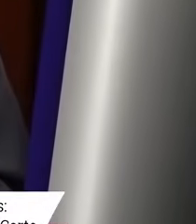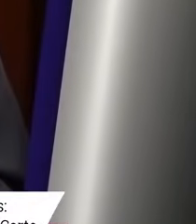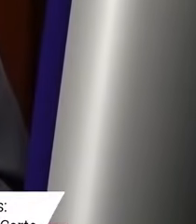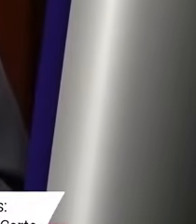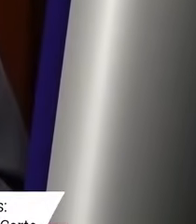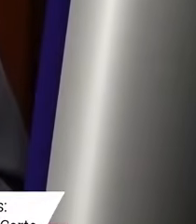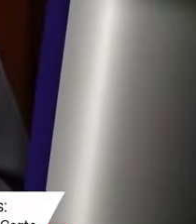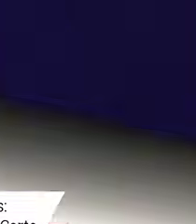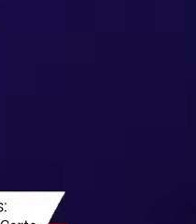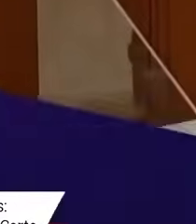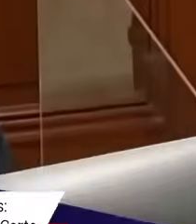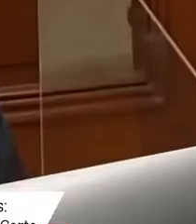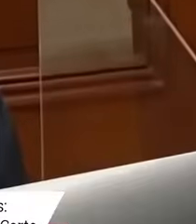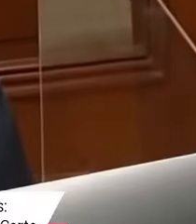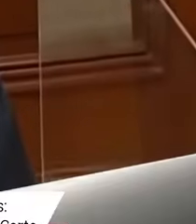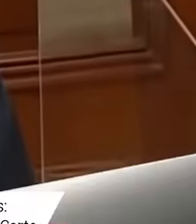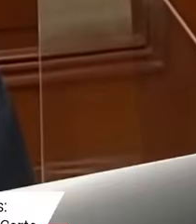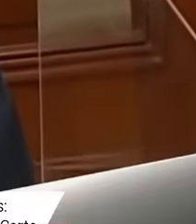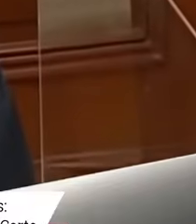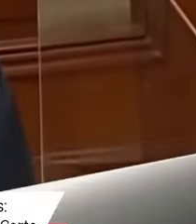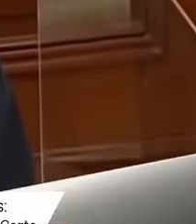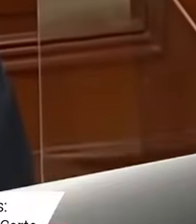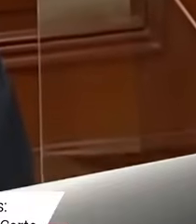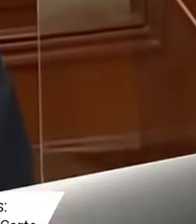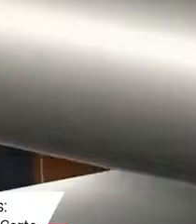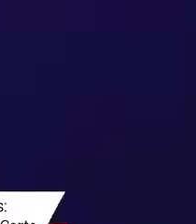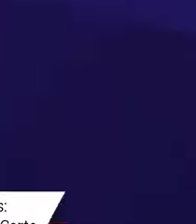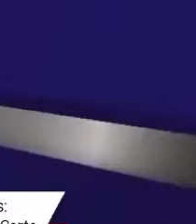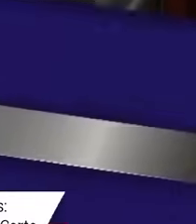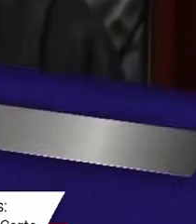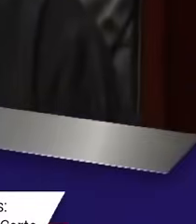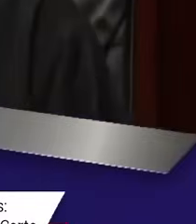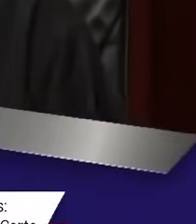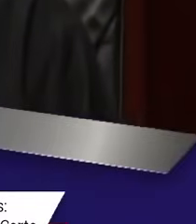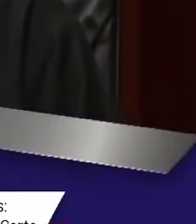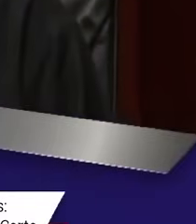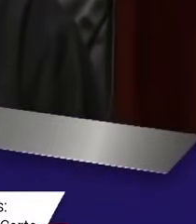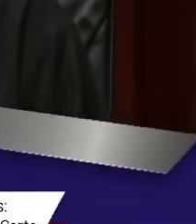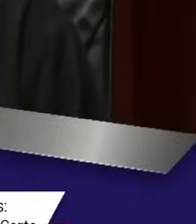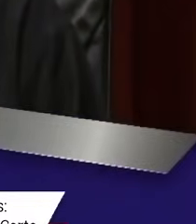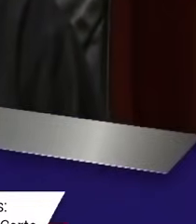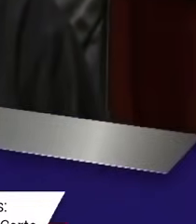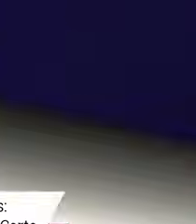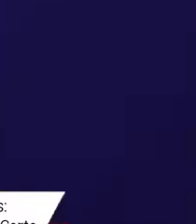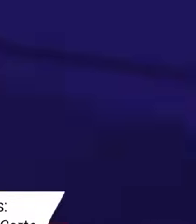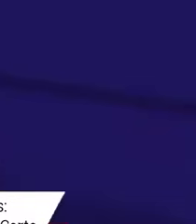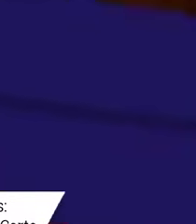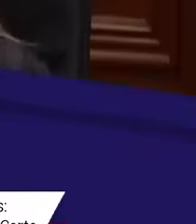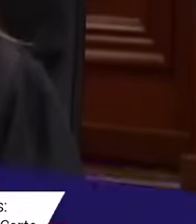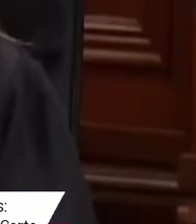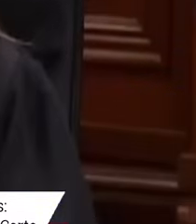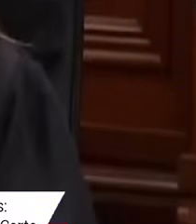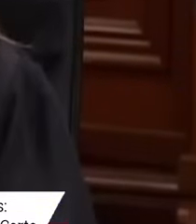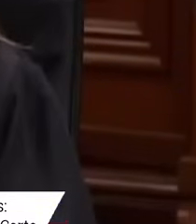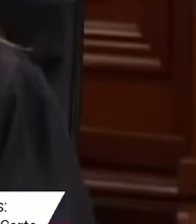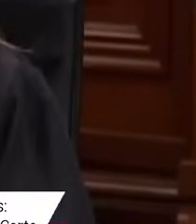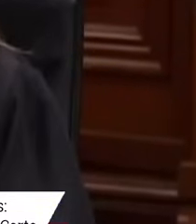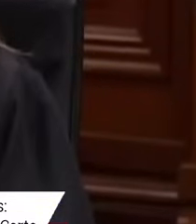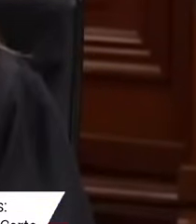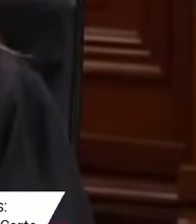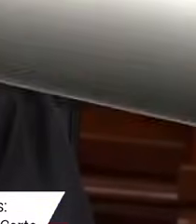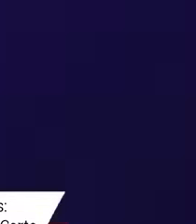allá ministros y ministras siguen ganando más que el presidente de la República. Por eso decíamos, pues ha sido todo un